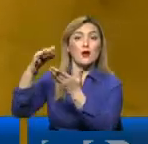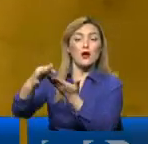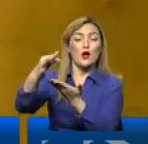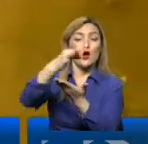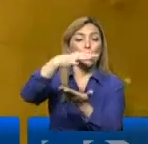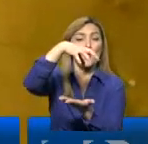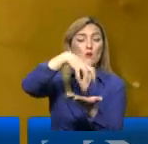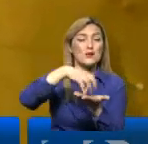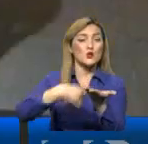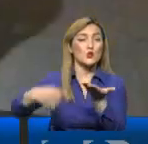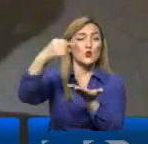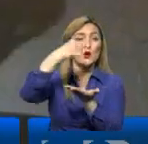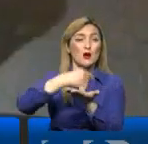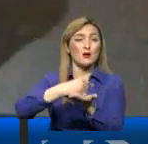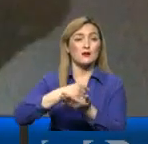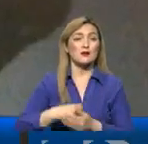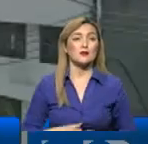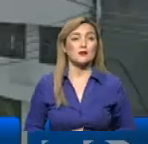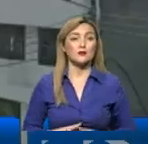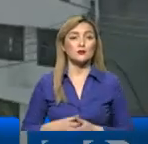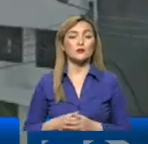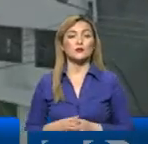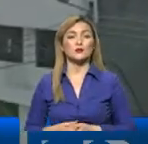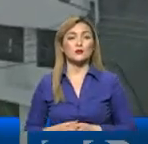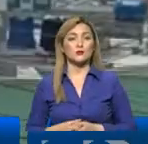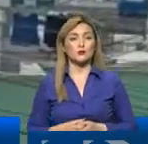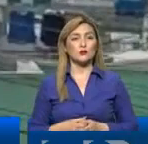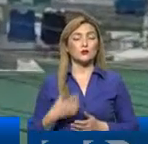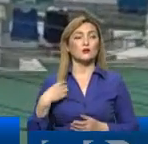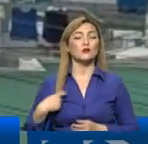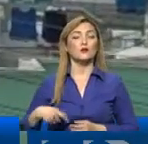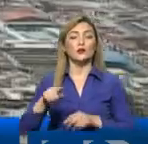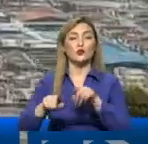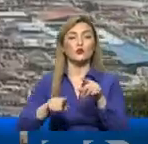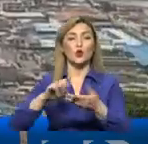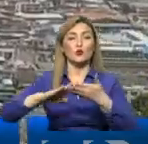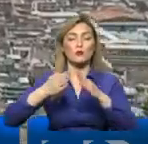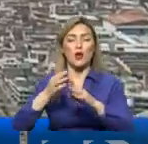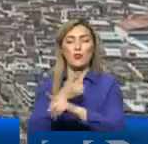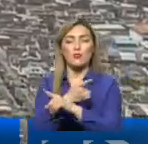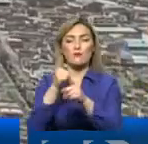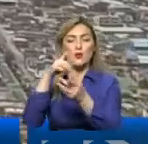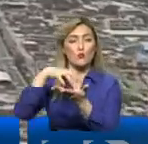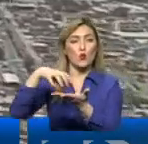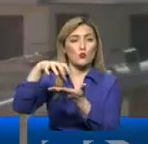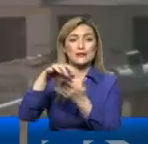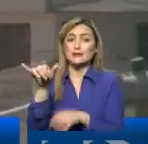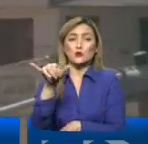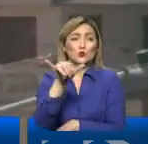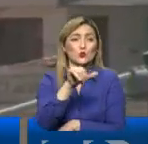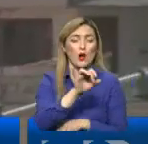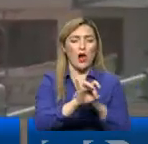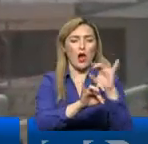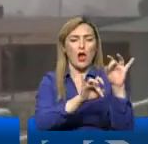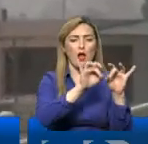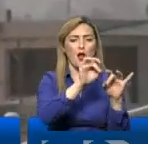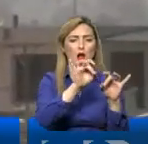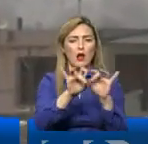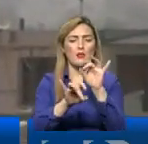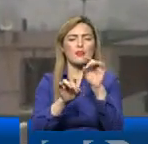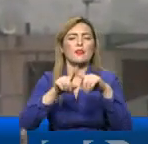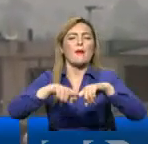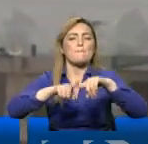de la provincia del guayas y hay también otras comunidades en diferentes provincias que se han visto afectadas depende de la